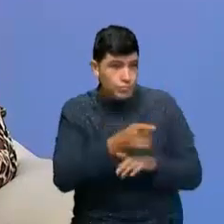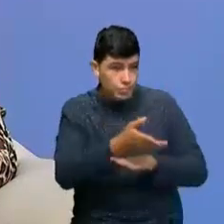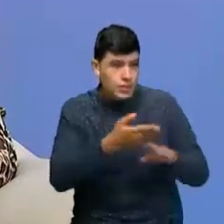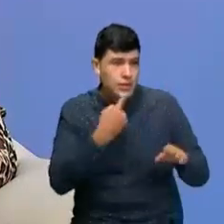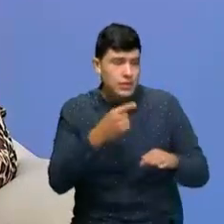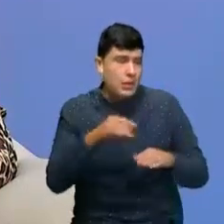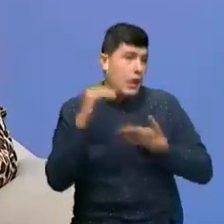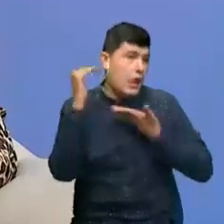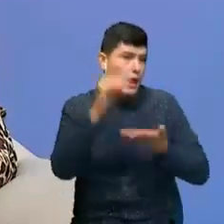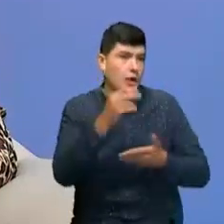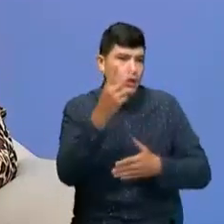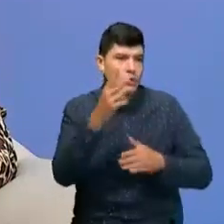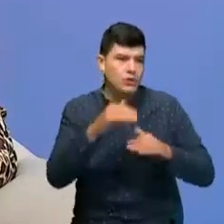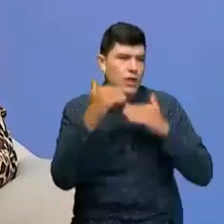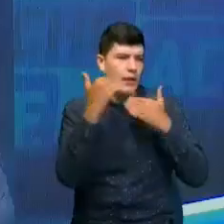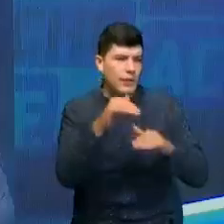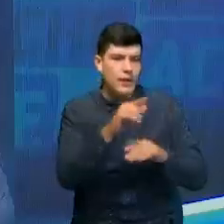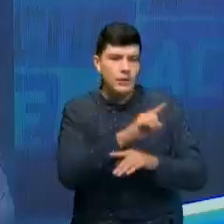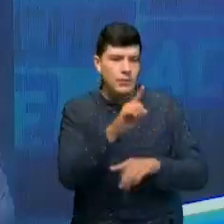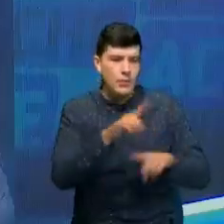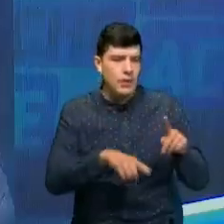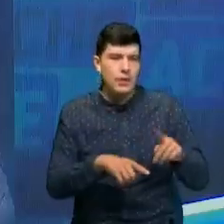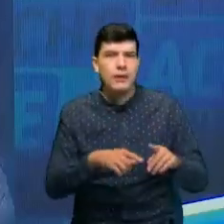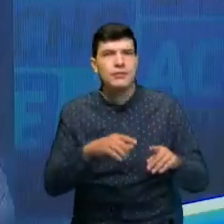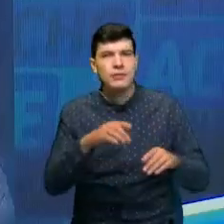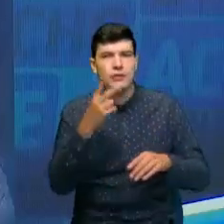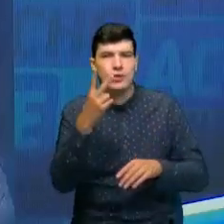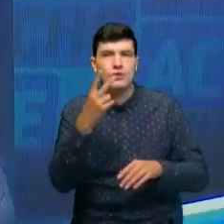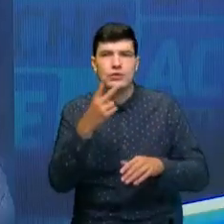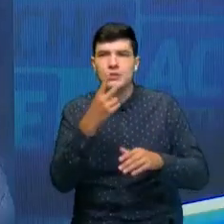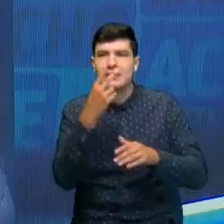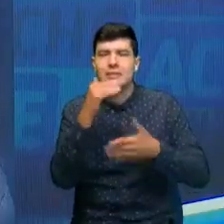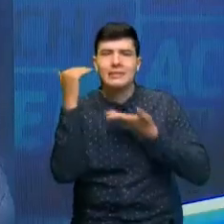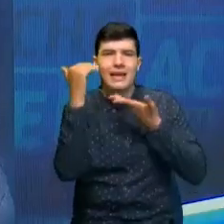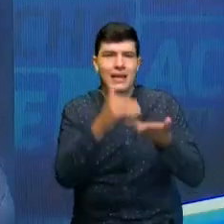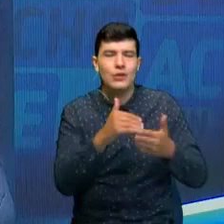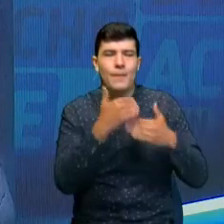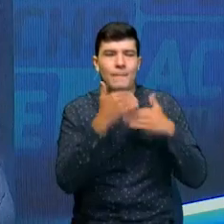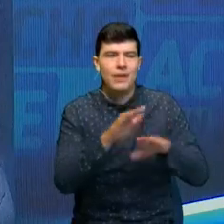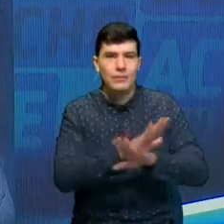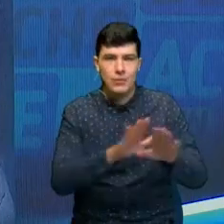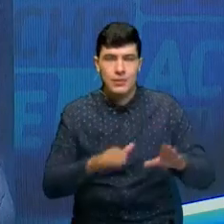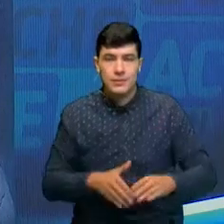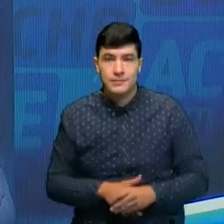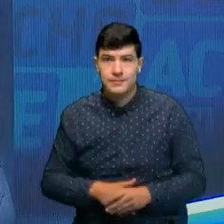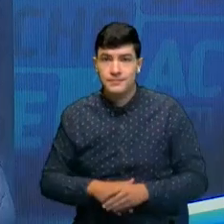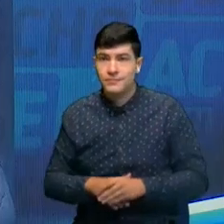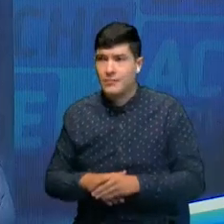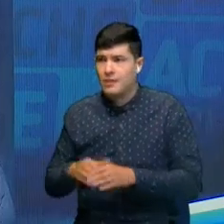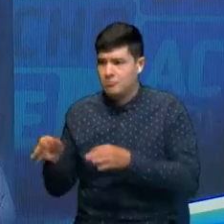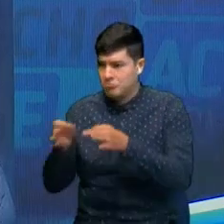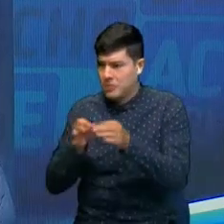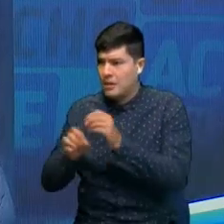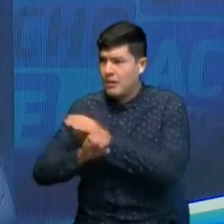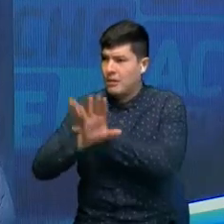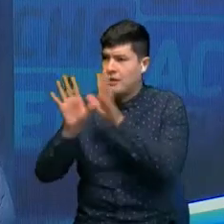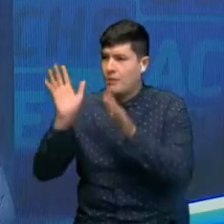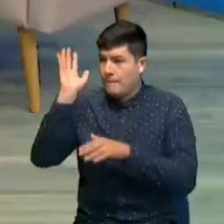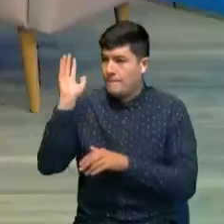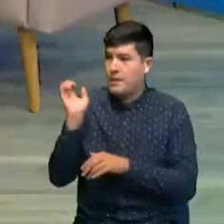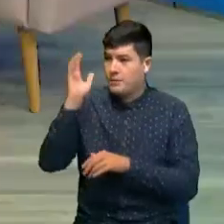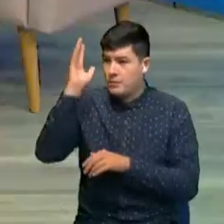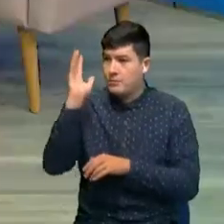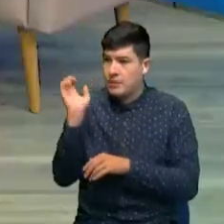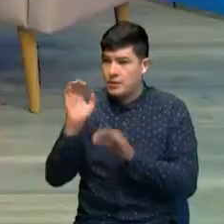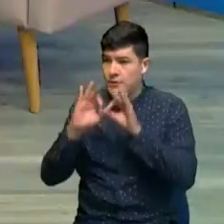de 2 salarios mínimos en este caso. Bueno, bien importante entonces tener claridad sobre esta opción, la pensión familiar. La pensión